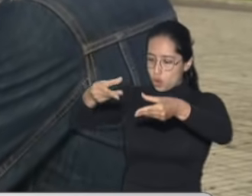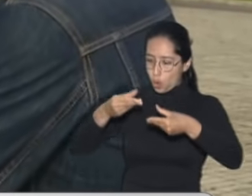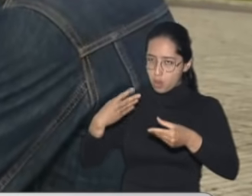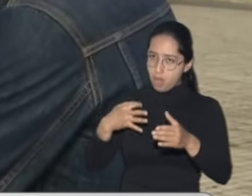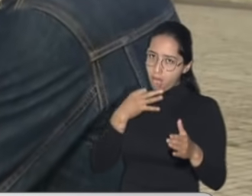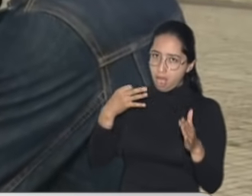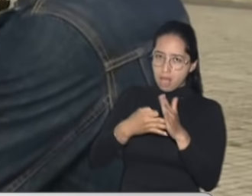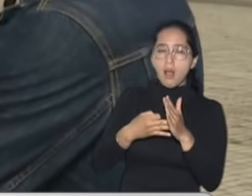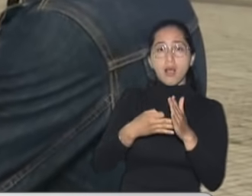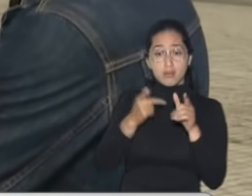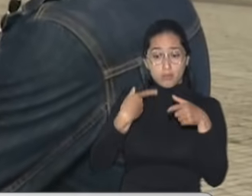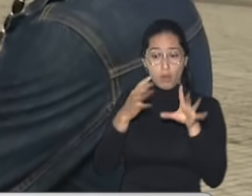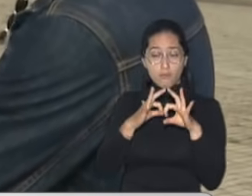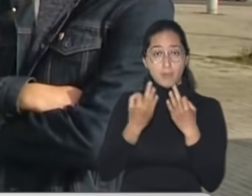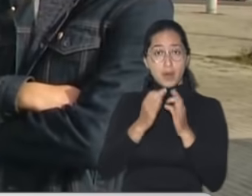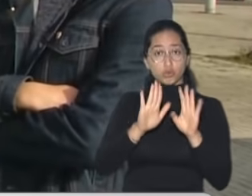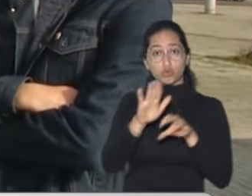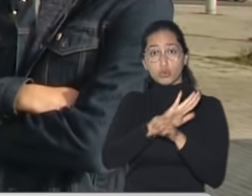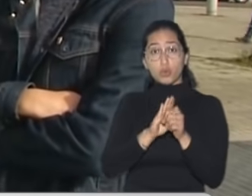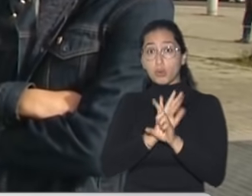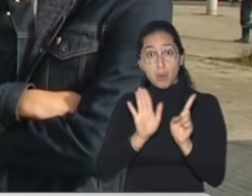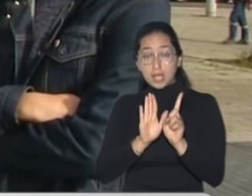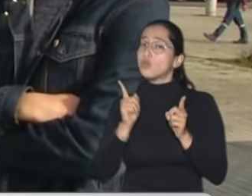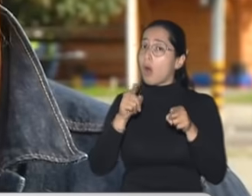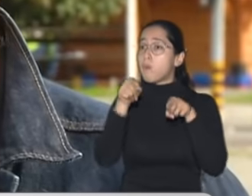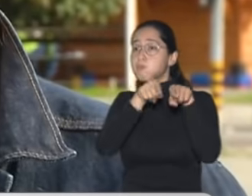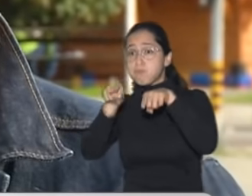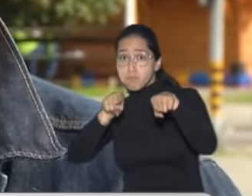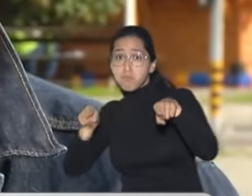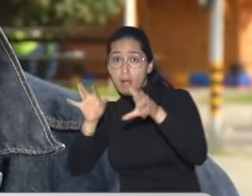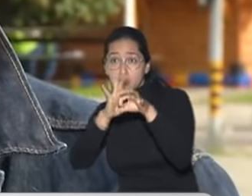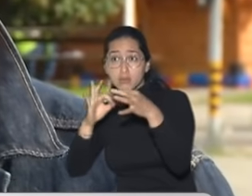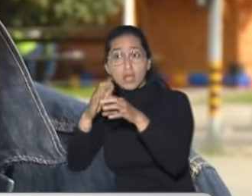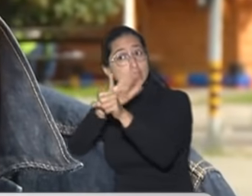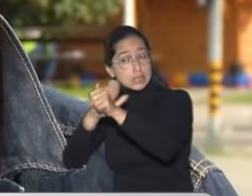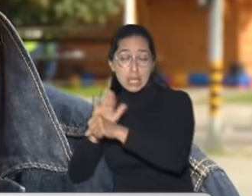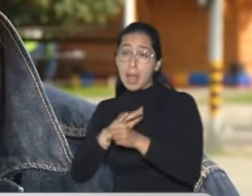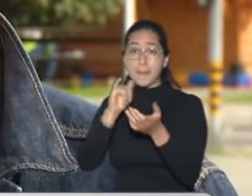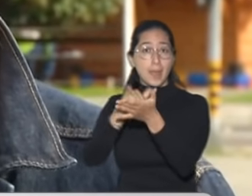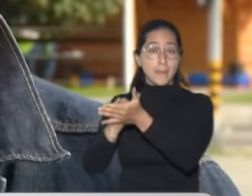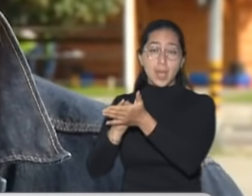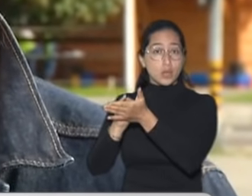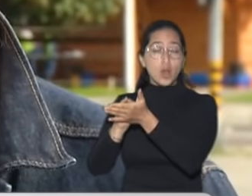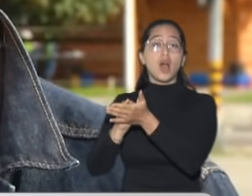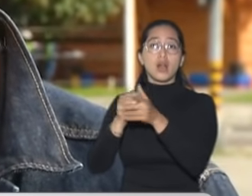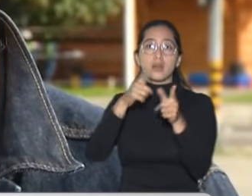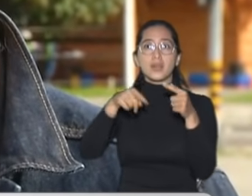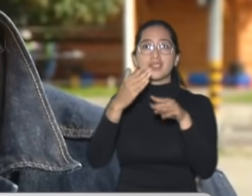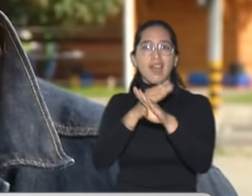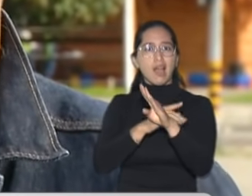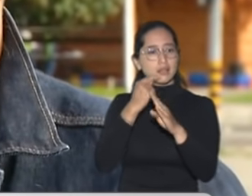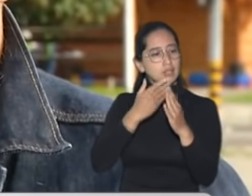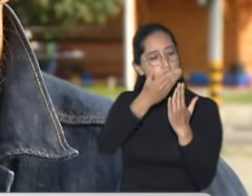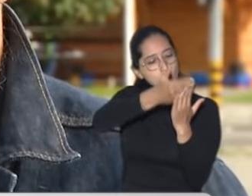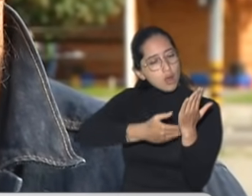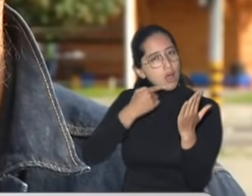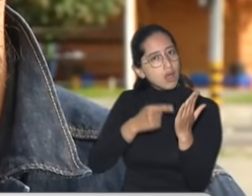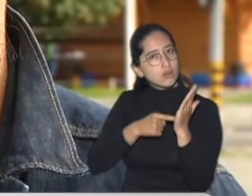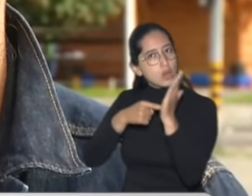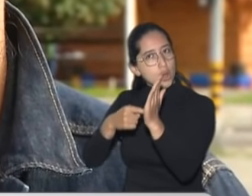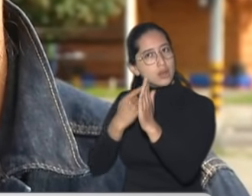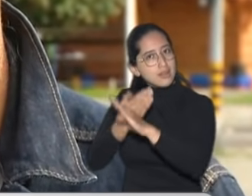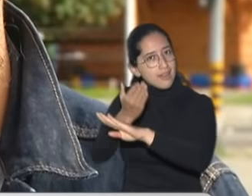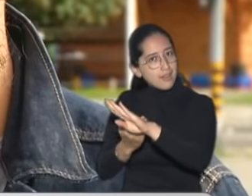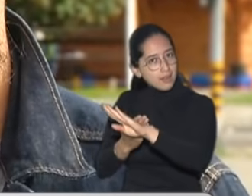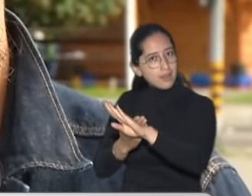de hospitalización antes de llegar a una UCI. Después de que se había dado la remisión médica y el requerimiento por